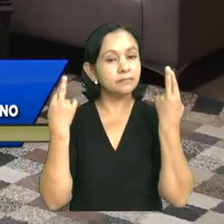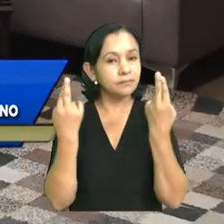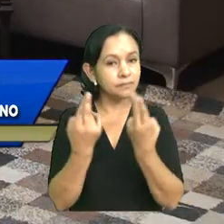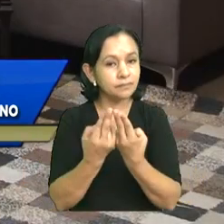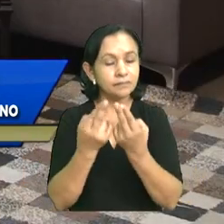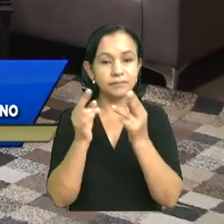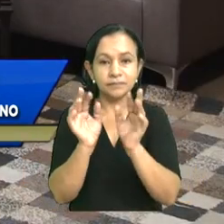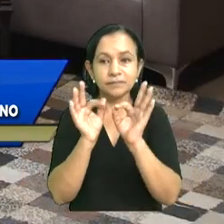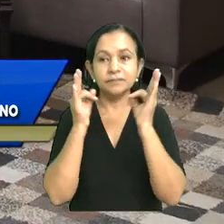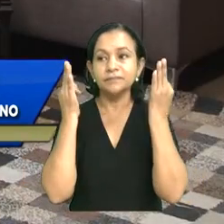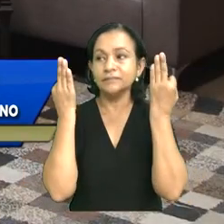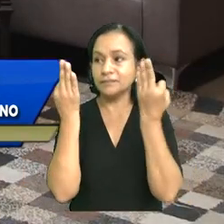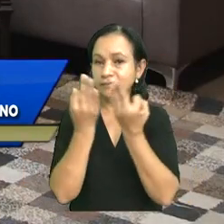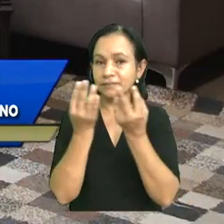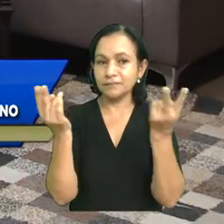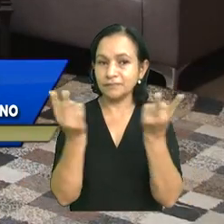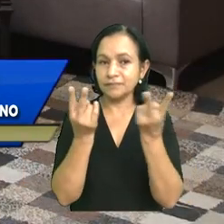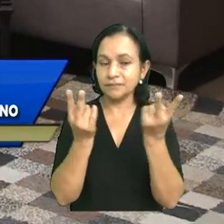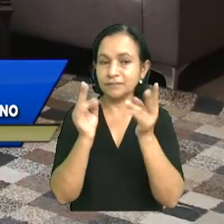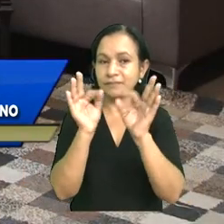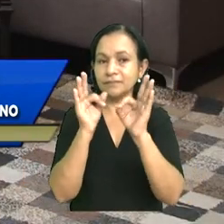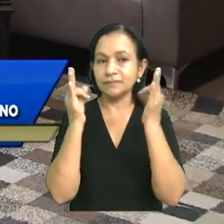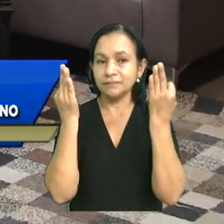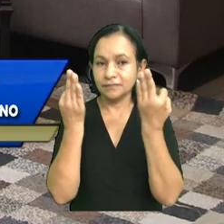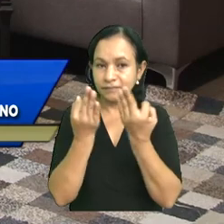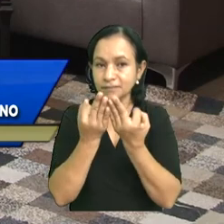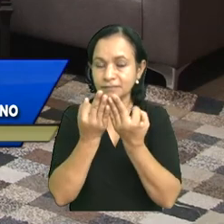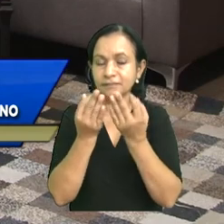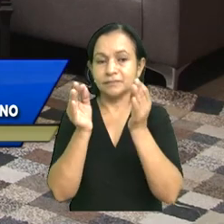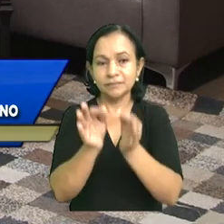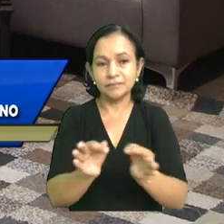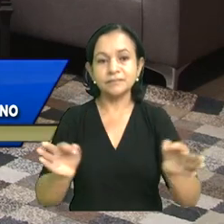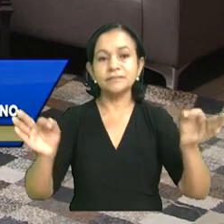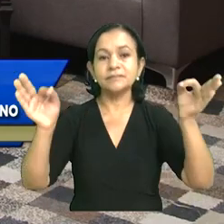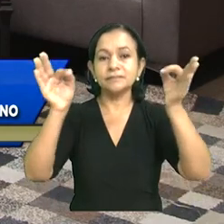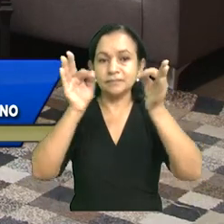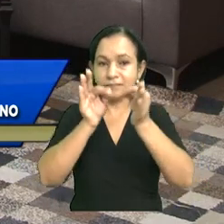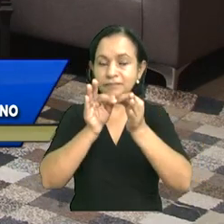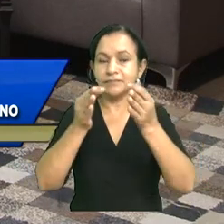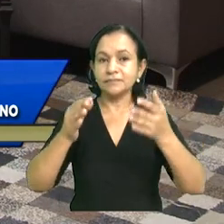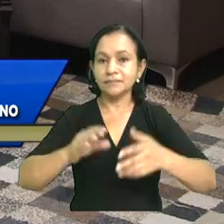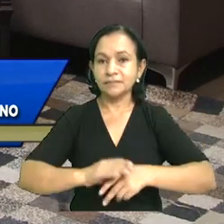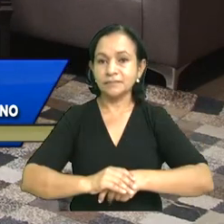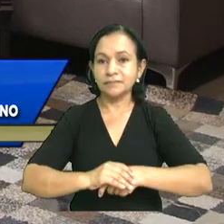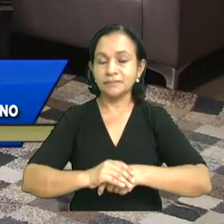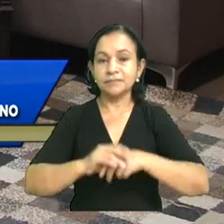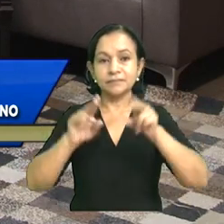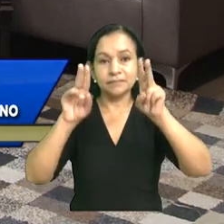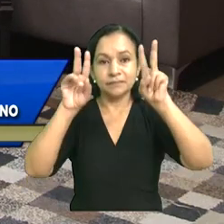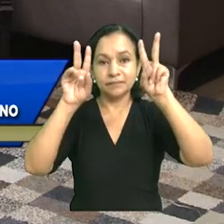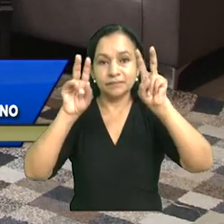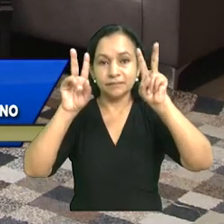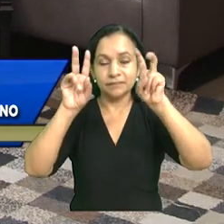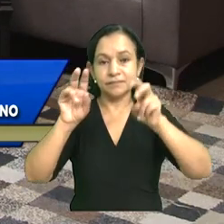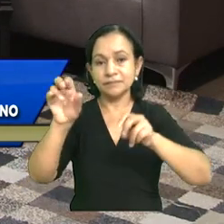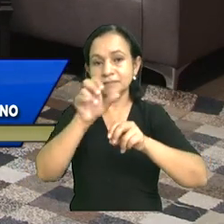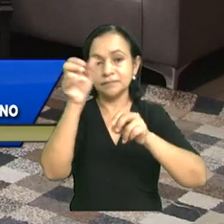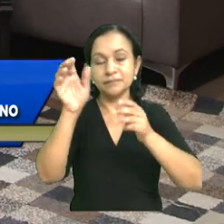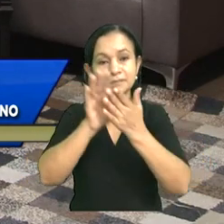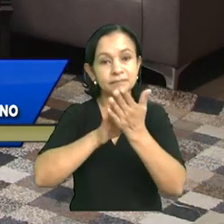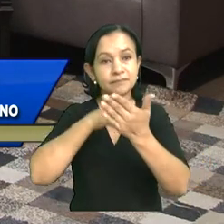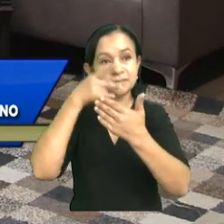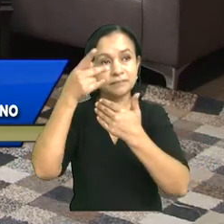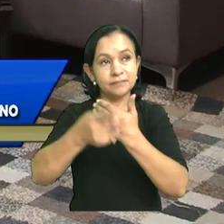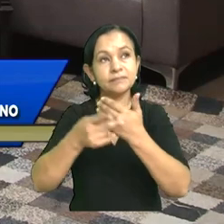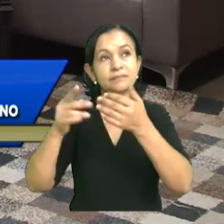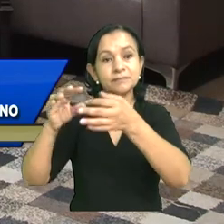esos encuentros familiares, esa convivencia familiar. Entonces eso es muy importante también en el tema de otros programas que en paralelo